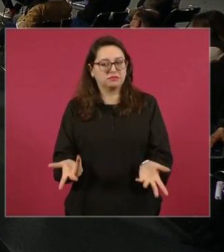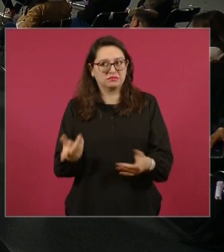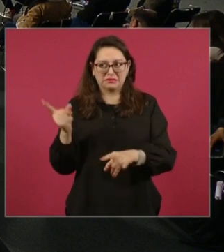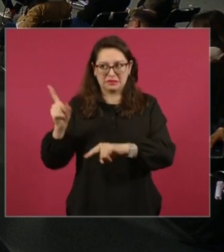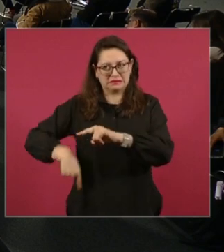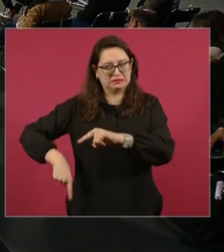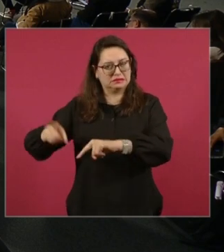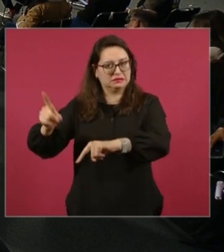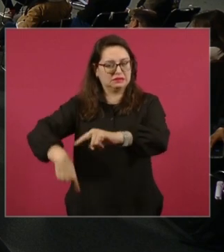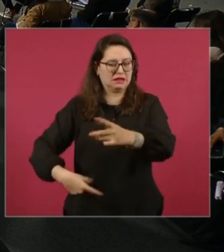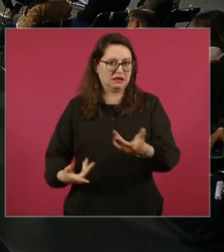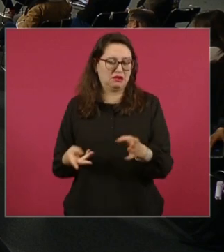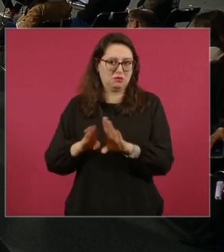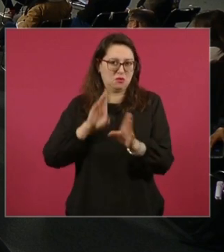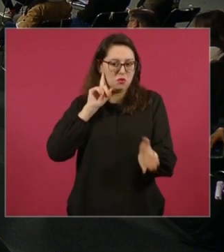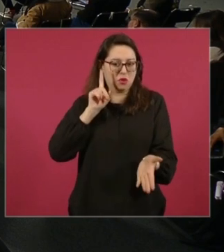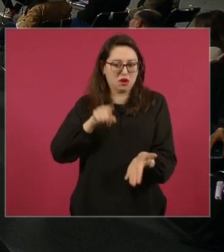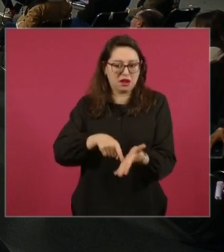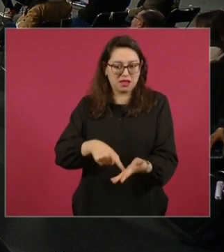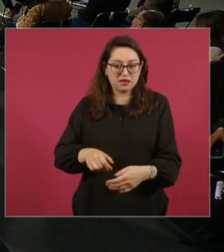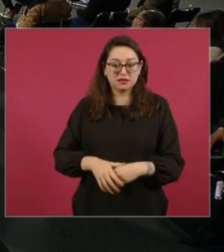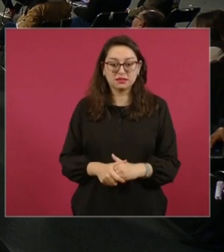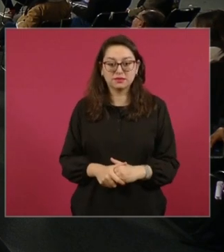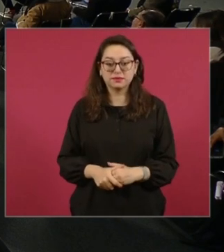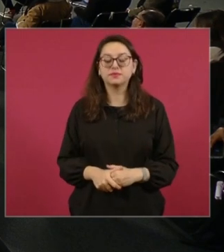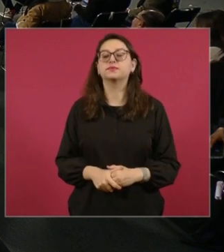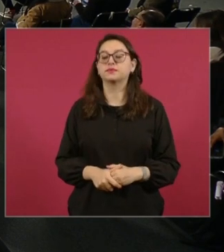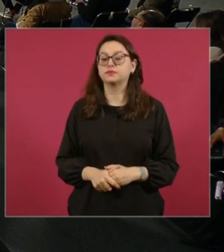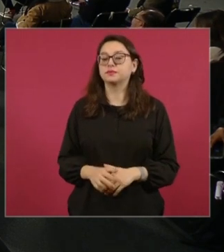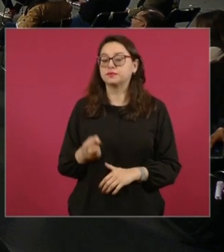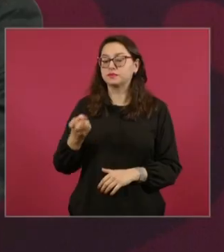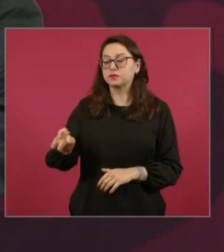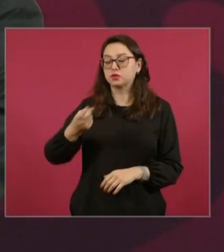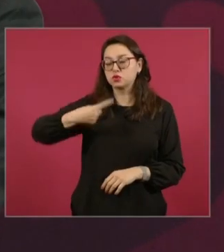estamos viendo. Ya se… esto de…